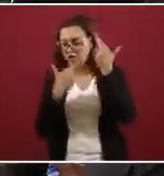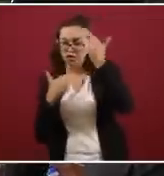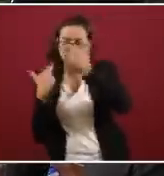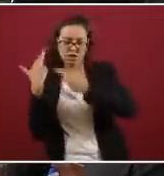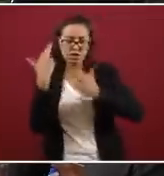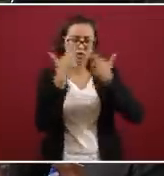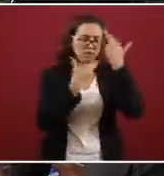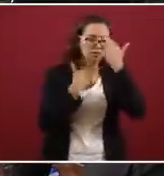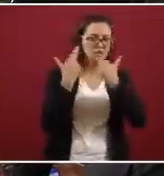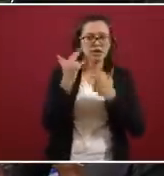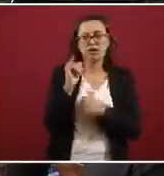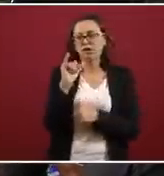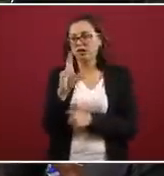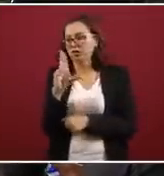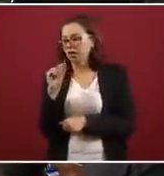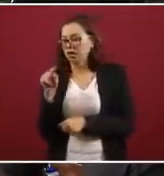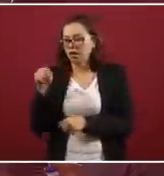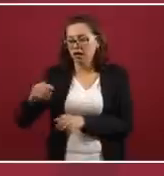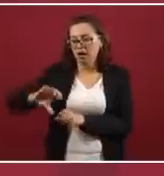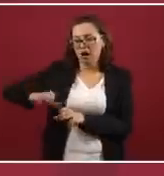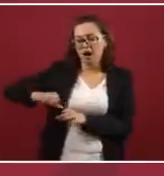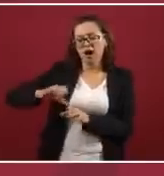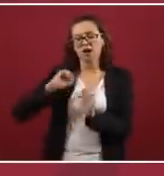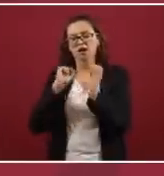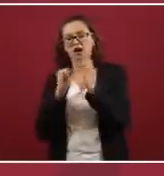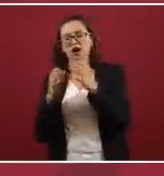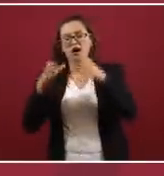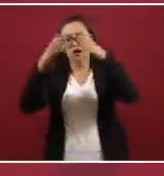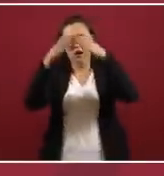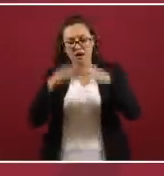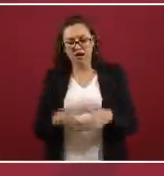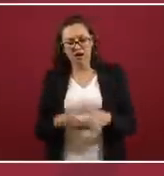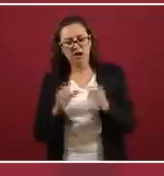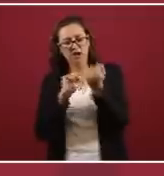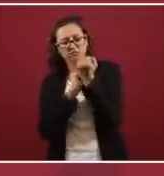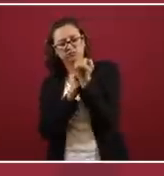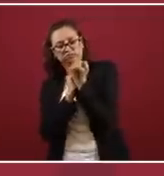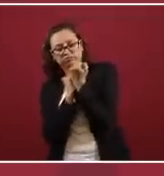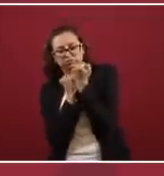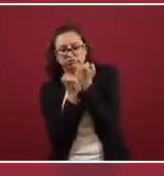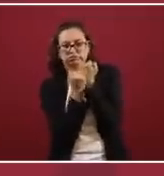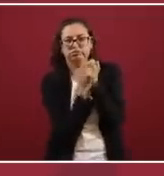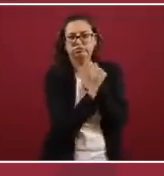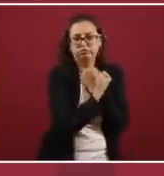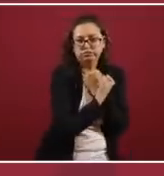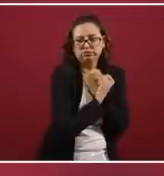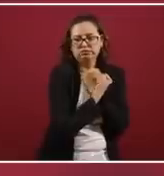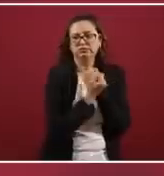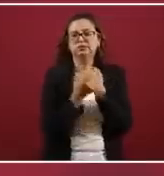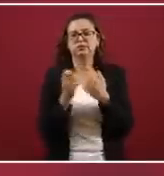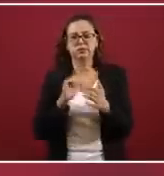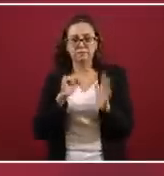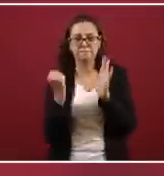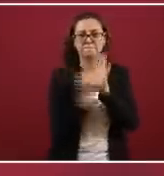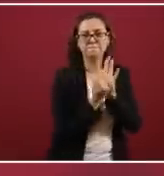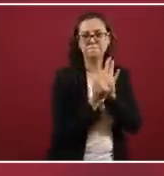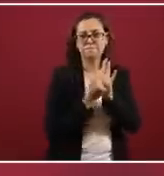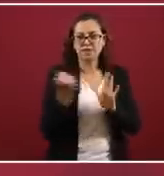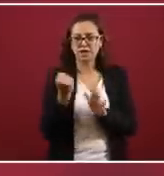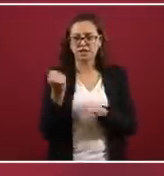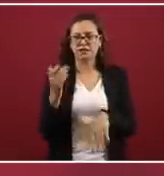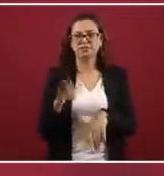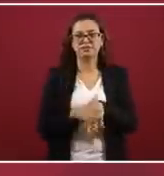favor de que se troquelen los cilindros, porque esta disposición, sin la norma oficial mexicana